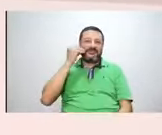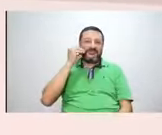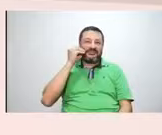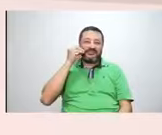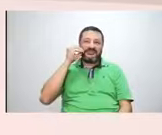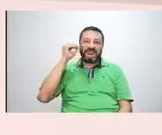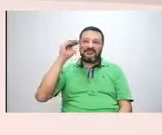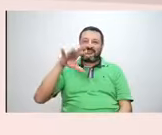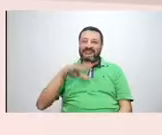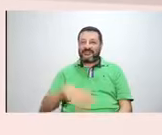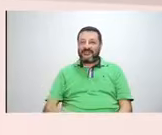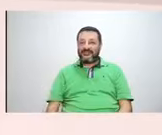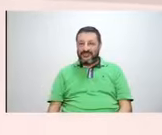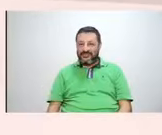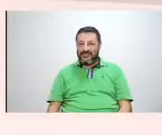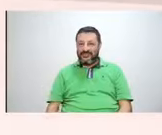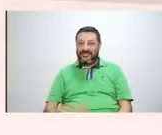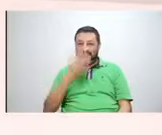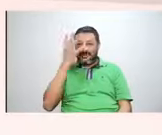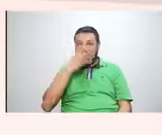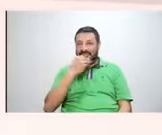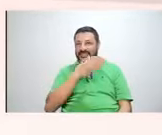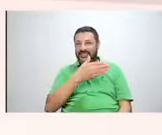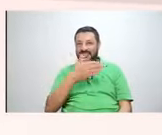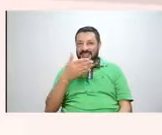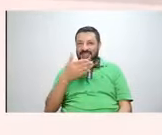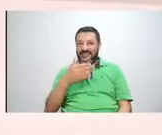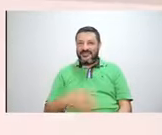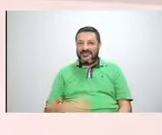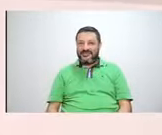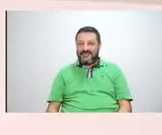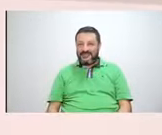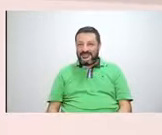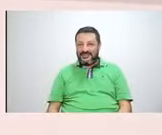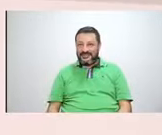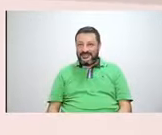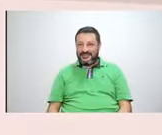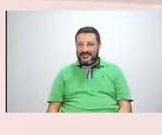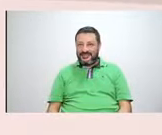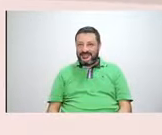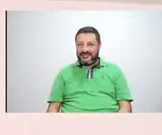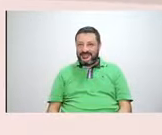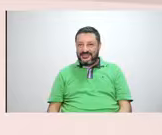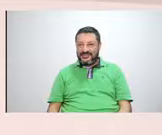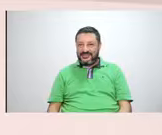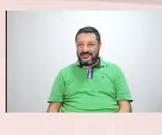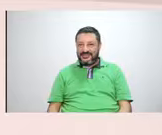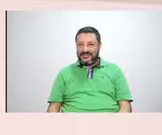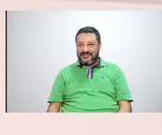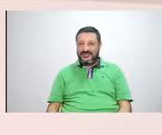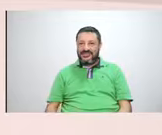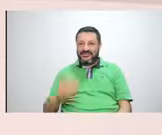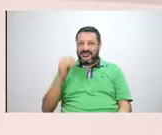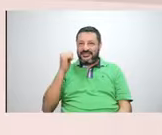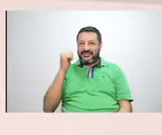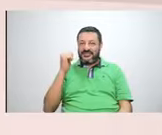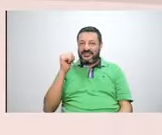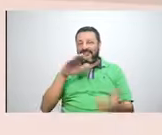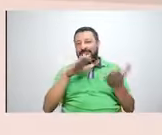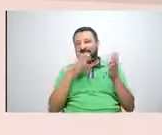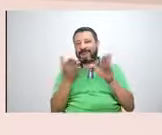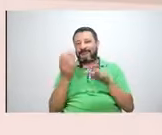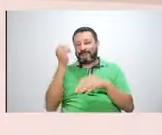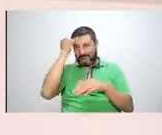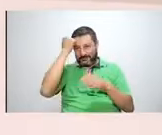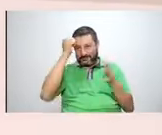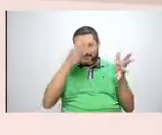recorrido muy bonito. Empecé con el entrenador que ya pues no está con nosotros, que en paz descanse, se llamaba